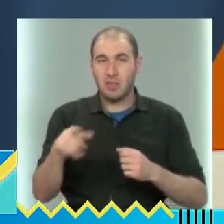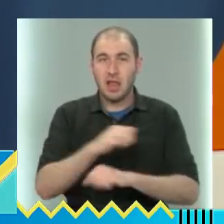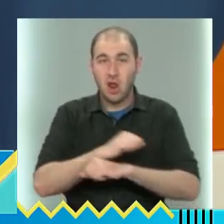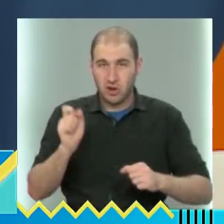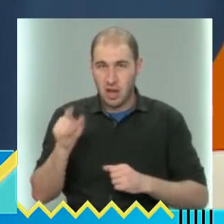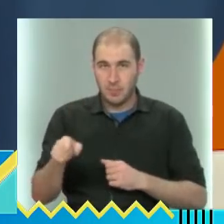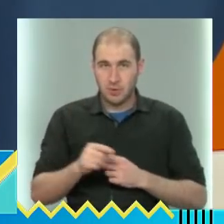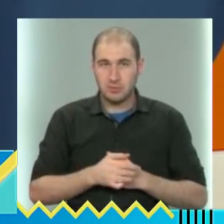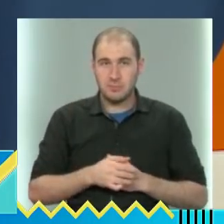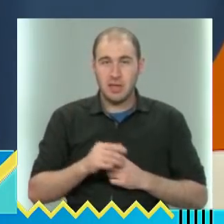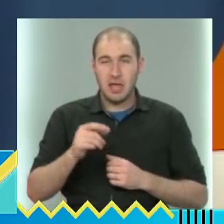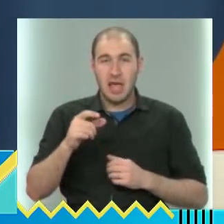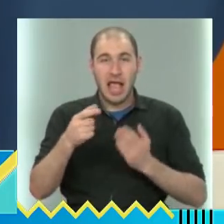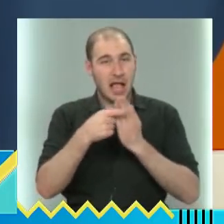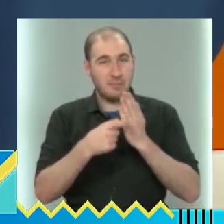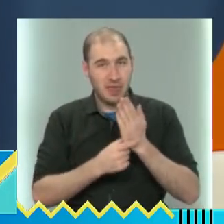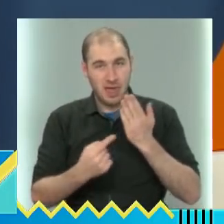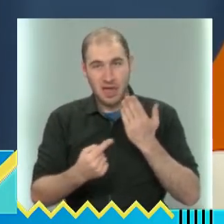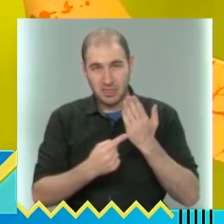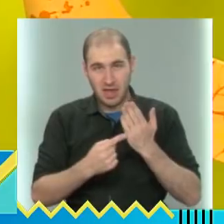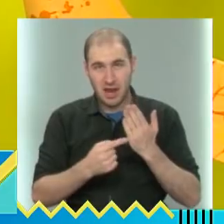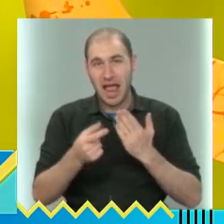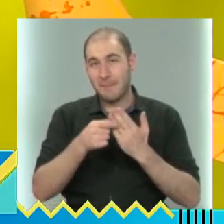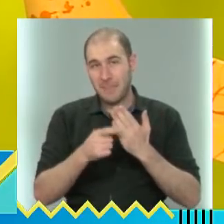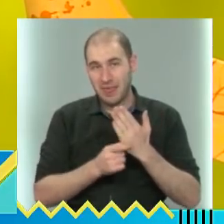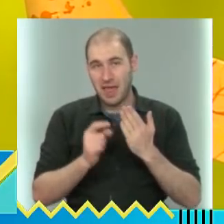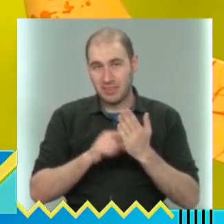terrorismo, cuando el propio expediente